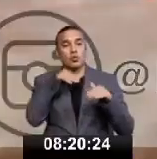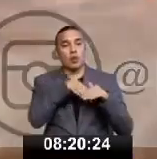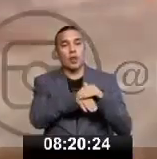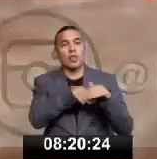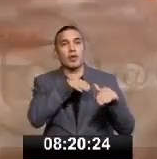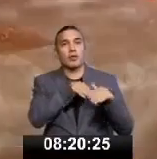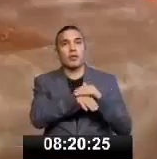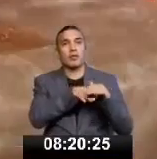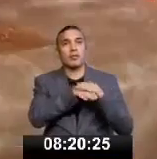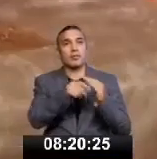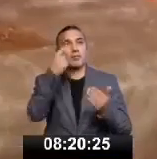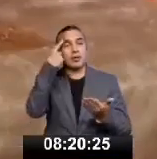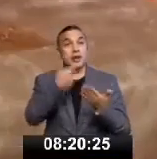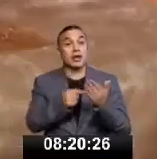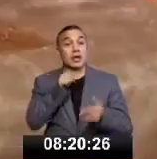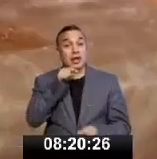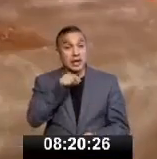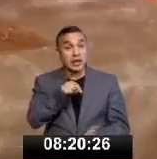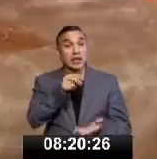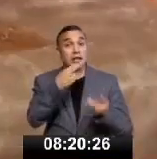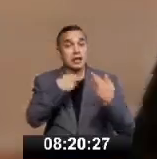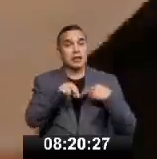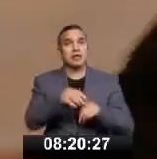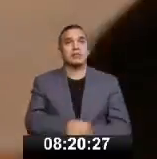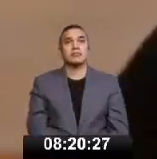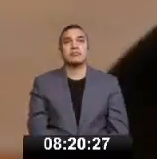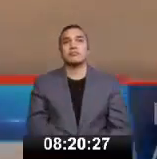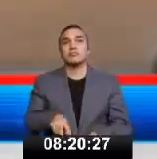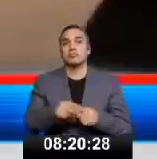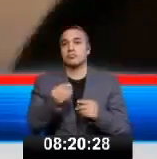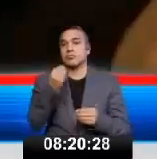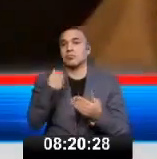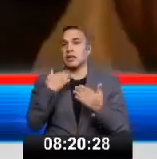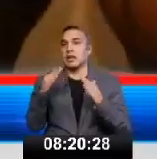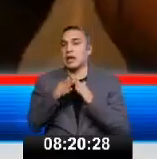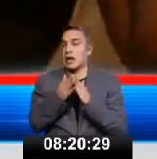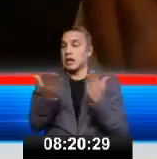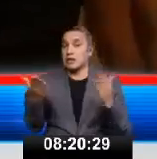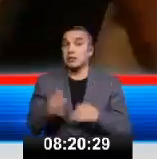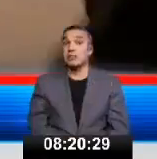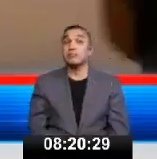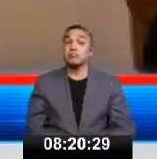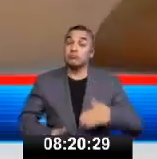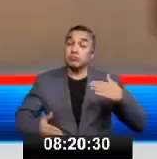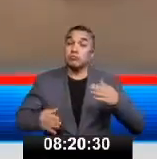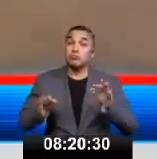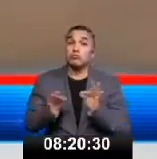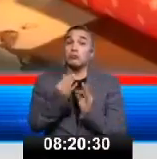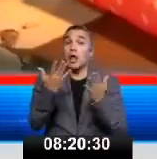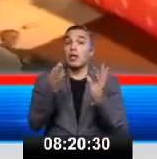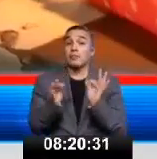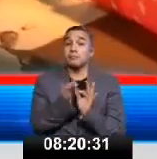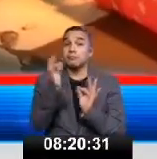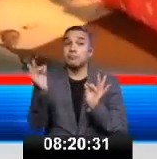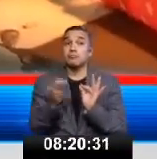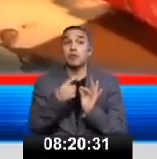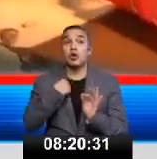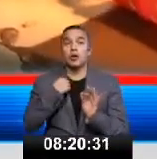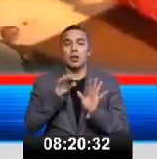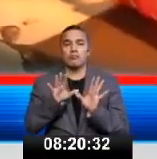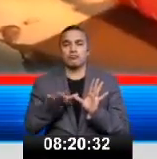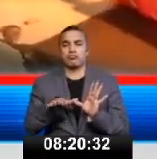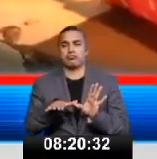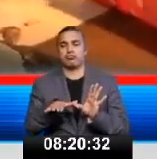¿ya? Para que eso ir ayudando en el hogar. Las muñecas las cose a mano, los vestidos a